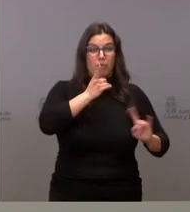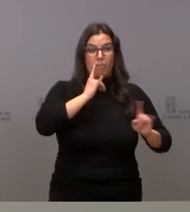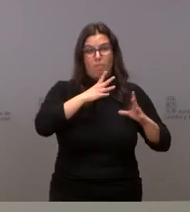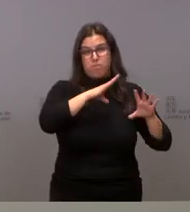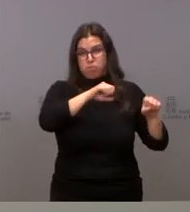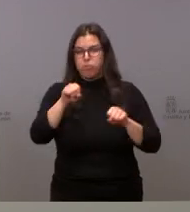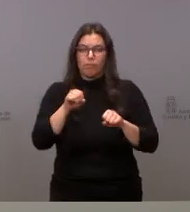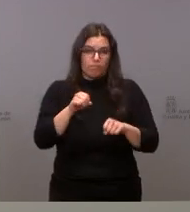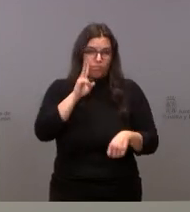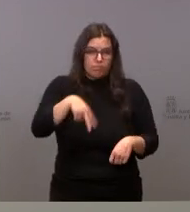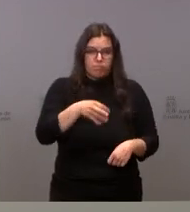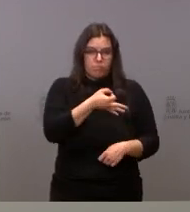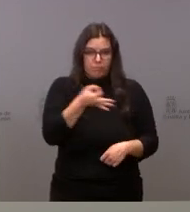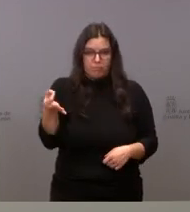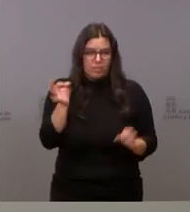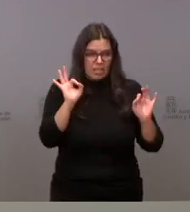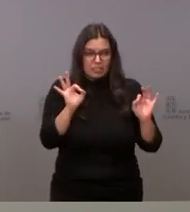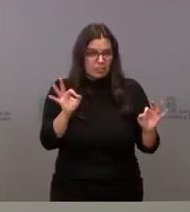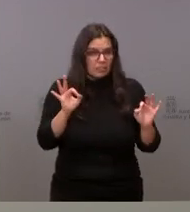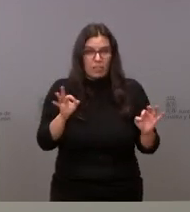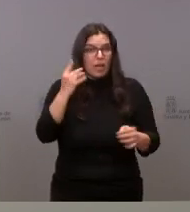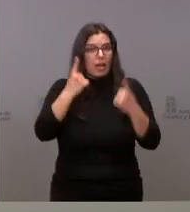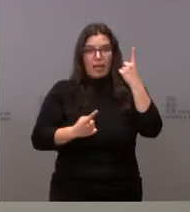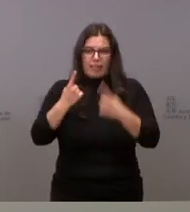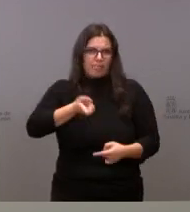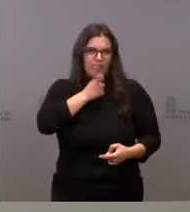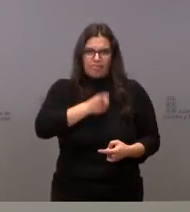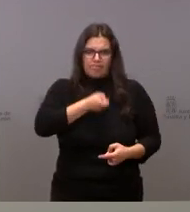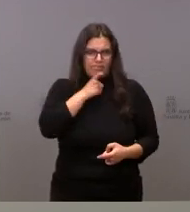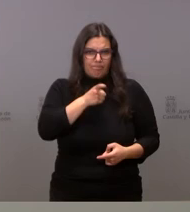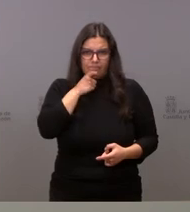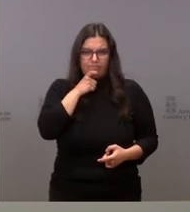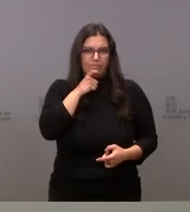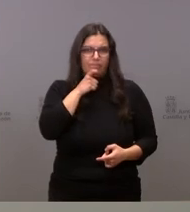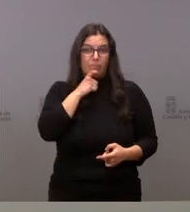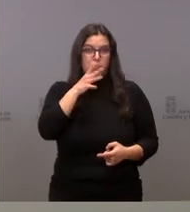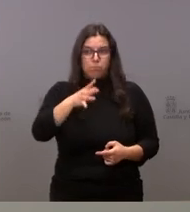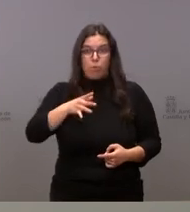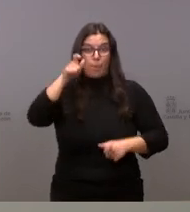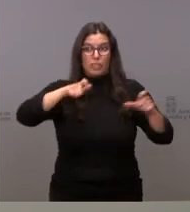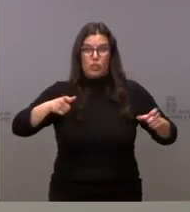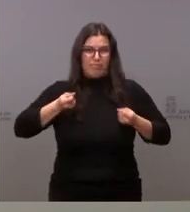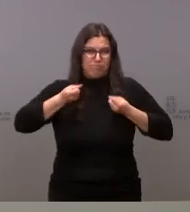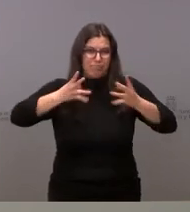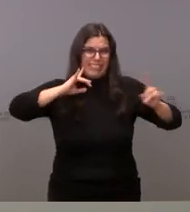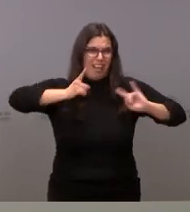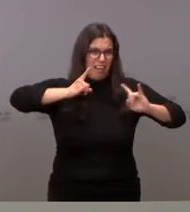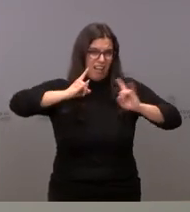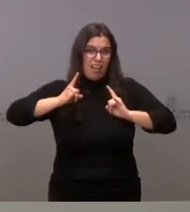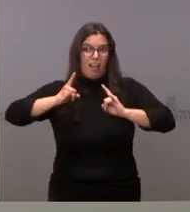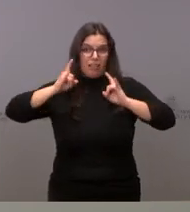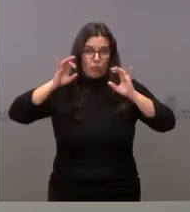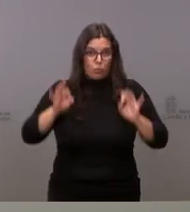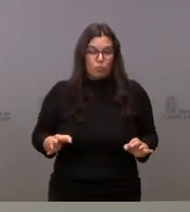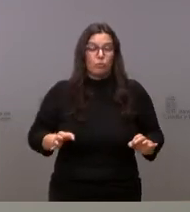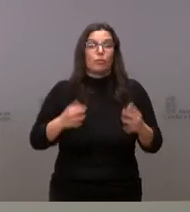efectivamente hay momentos en los cuales es difícil debido al importante número de personas que tienen entonces